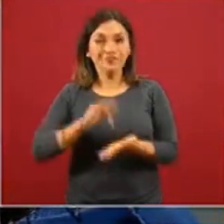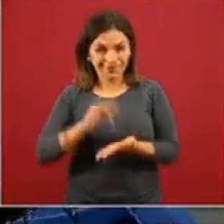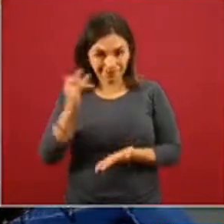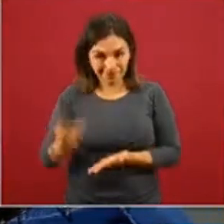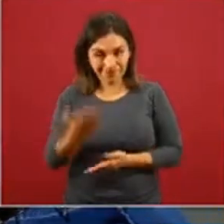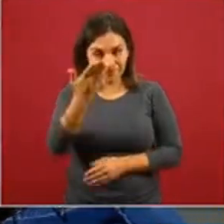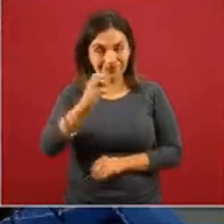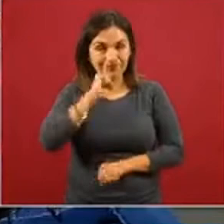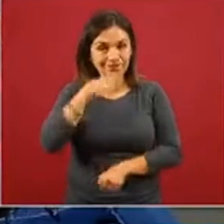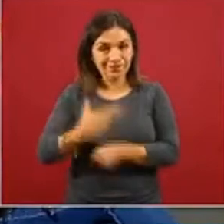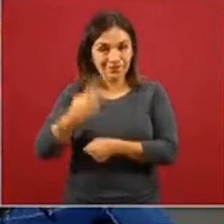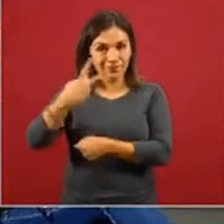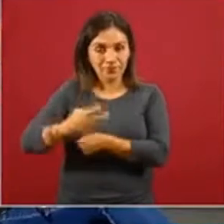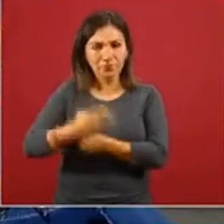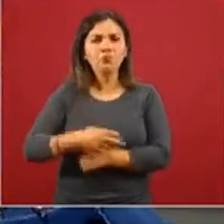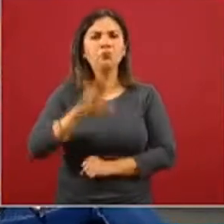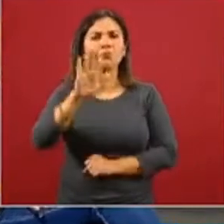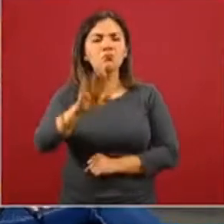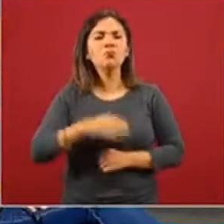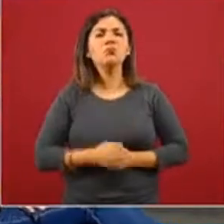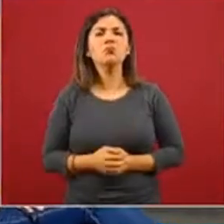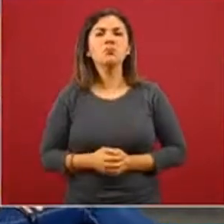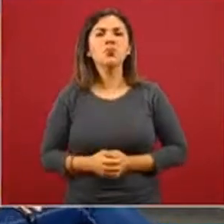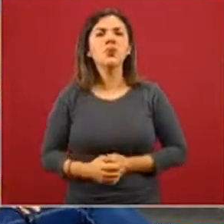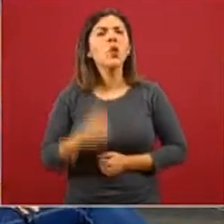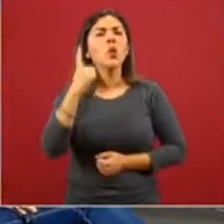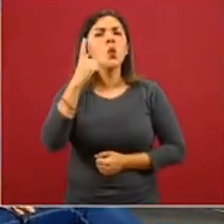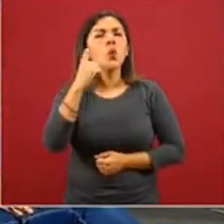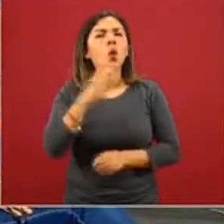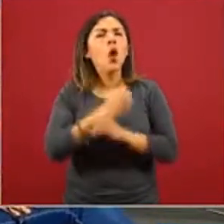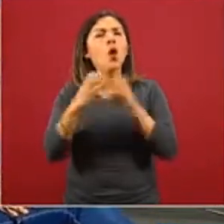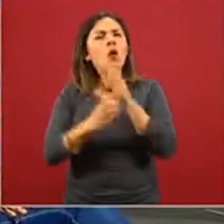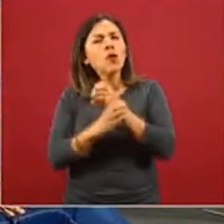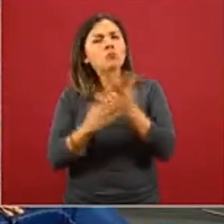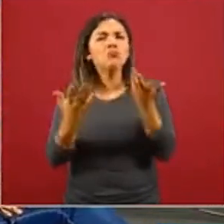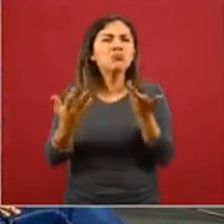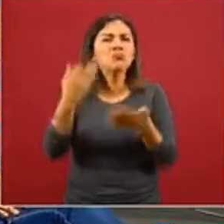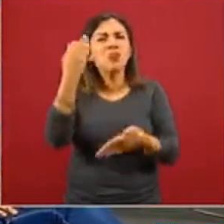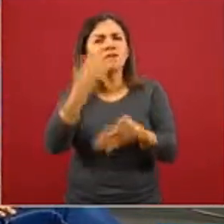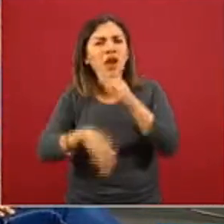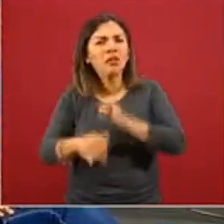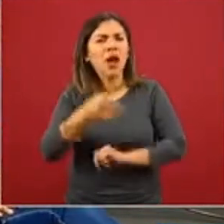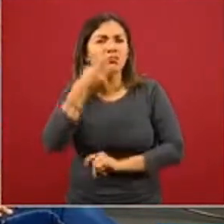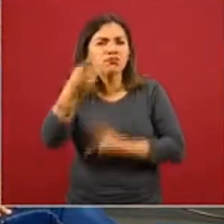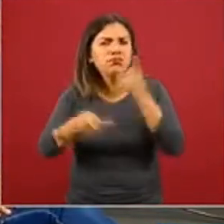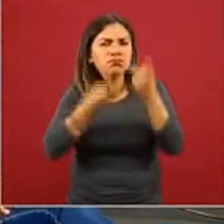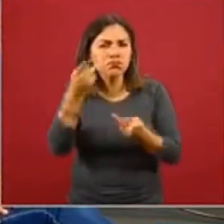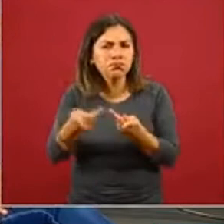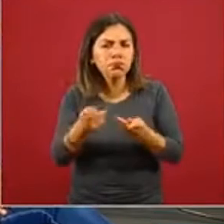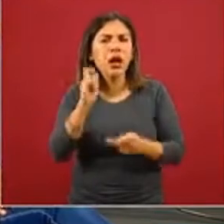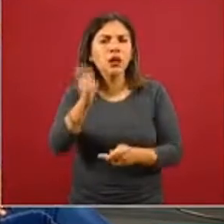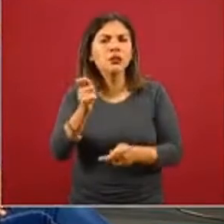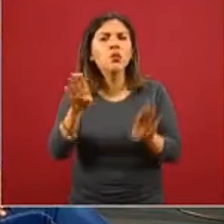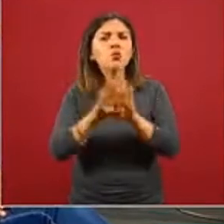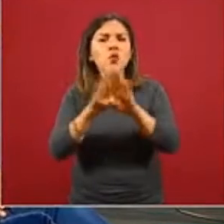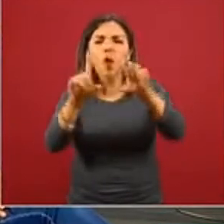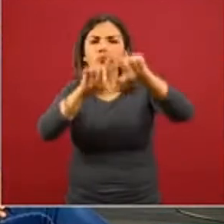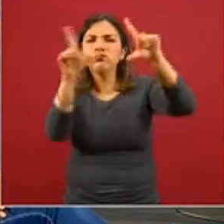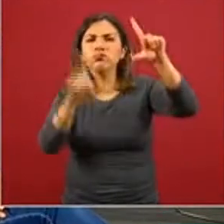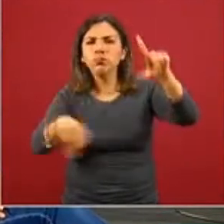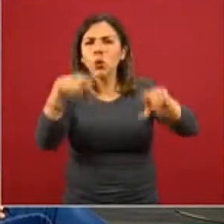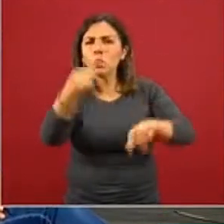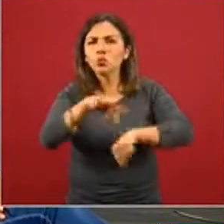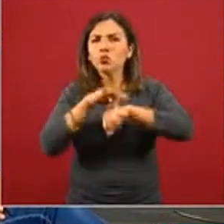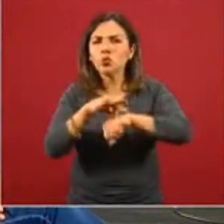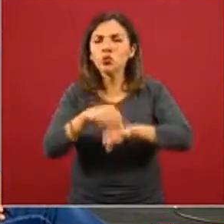Gracias, subsecretario. Quizás uno de los elementos que le faltó mencionar al principio que explican la realidad nacional tiene